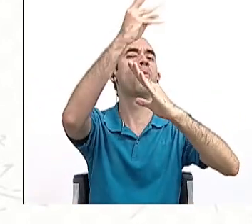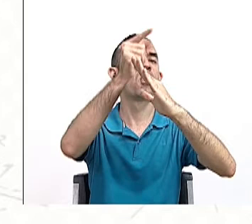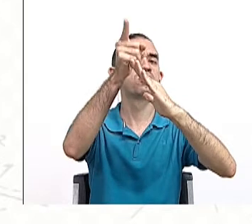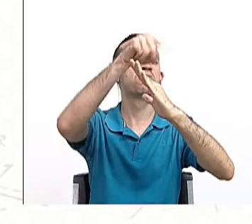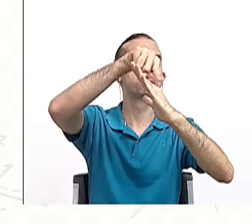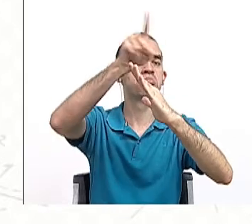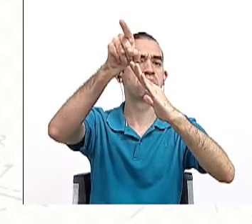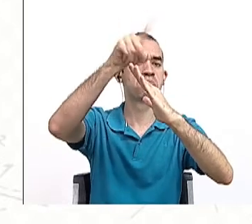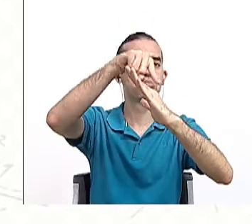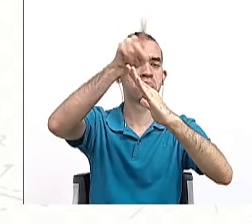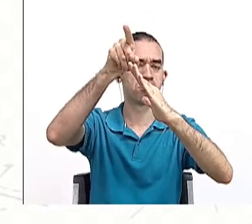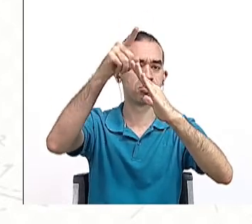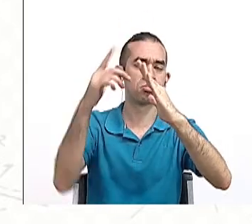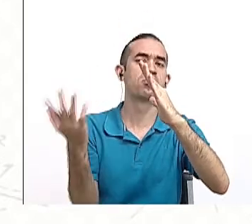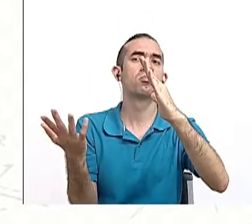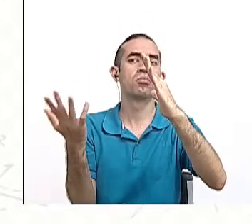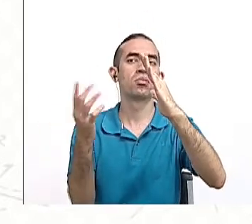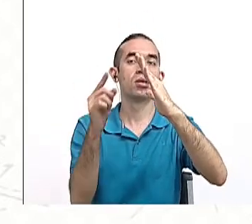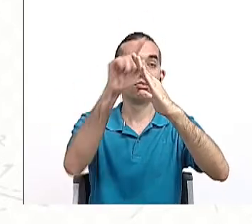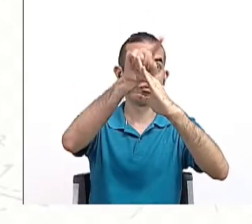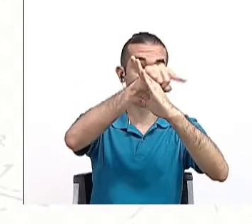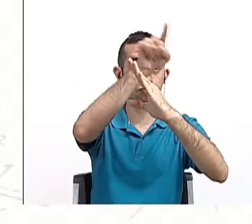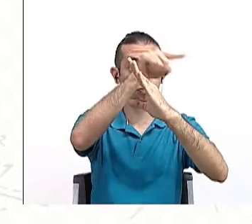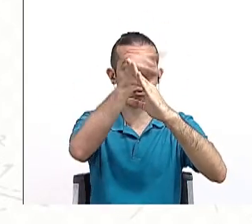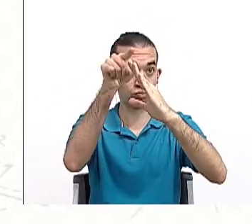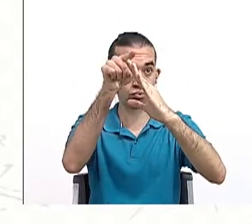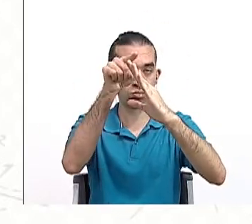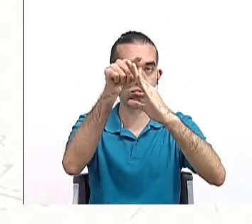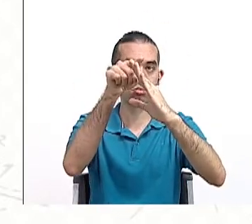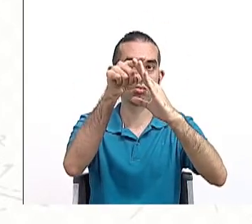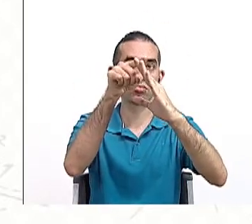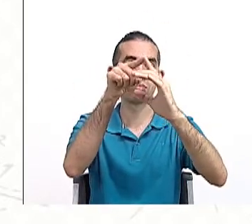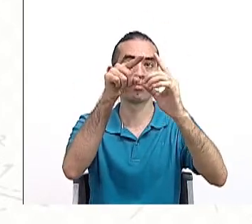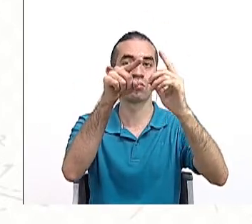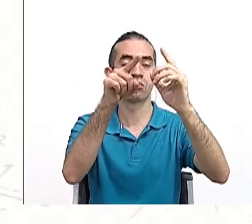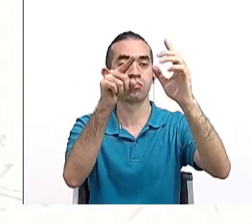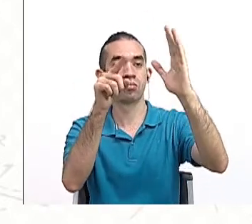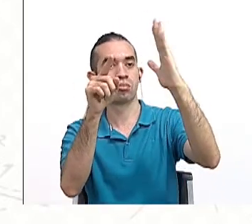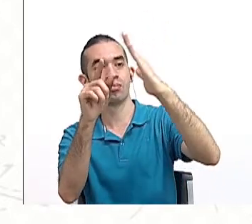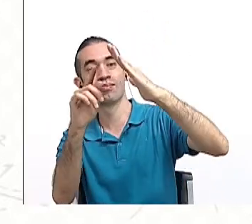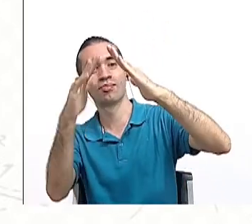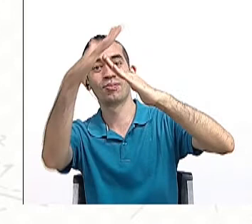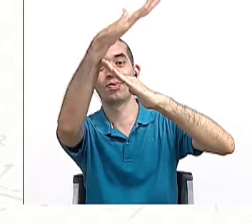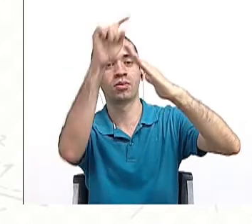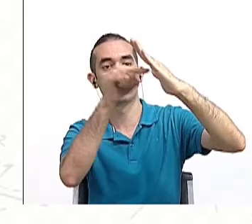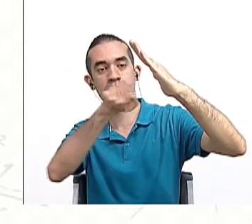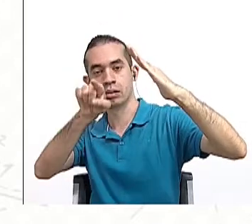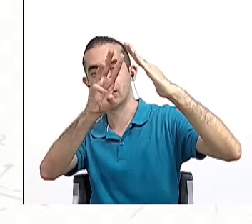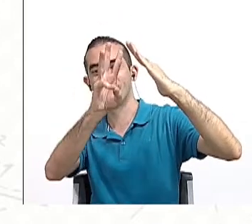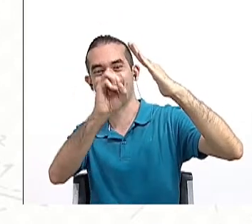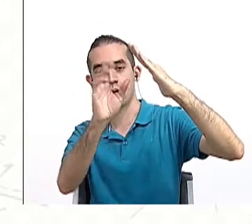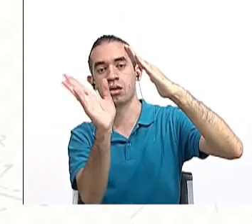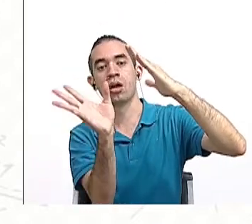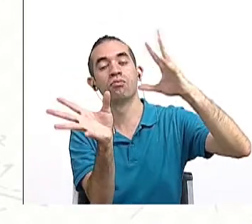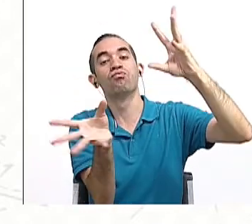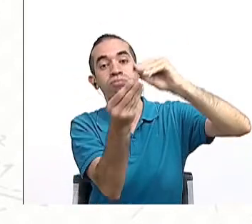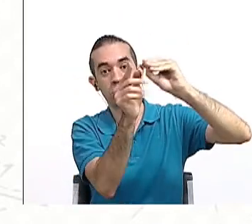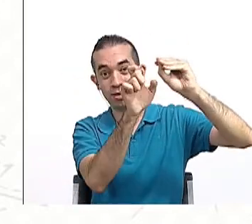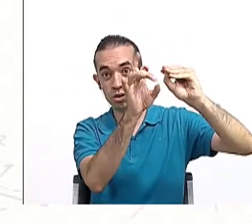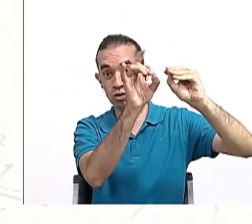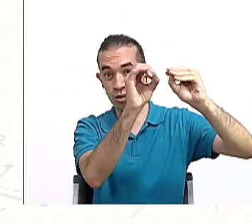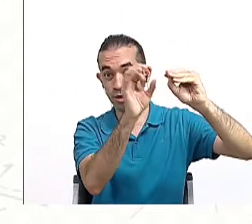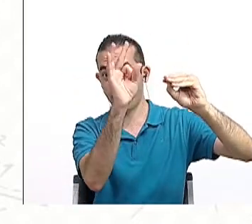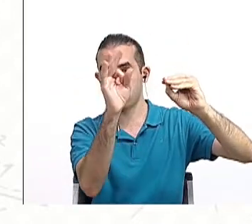entonces vean que lo que es cita más 60 a 180 porque 60 porque vean que son ángulos